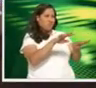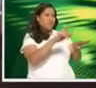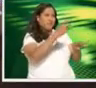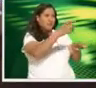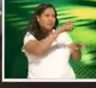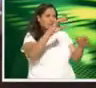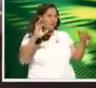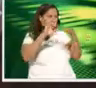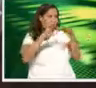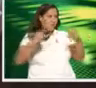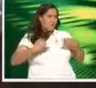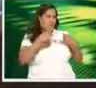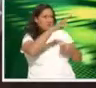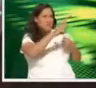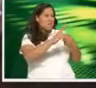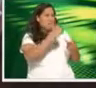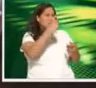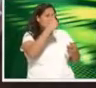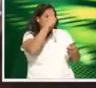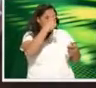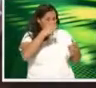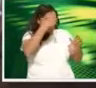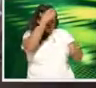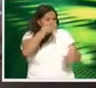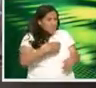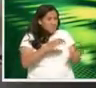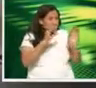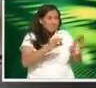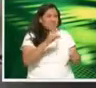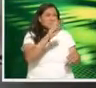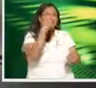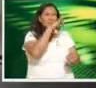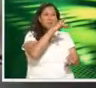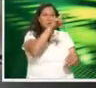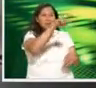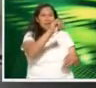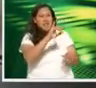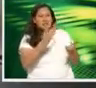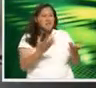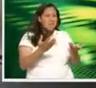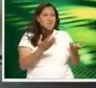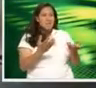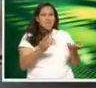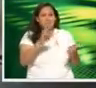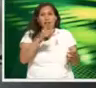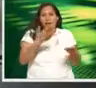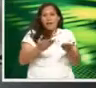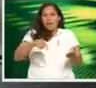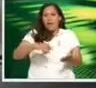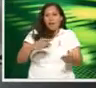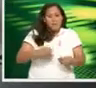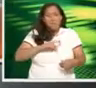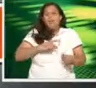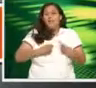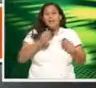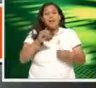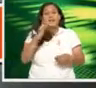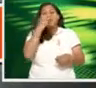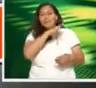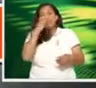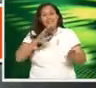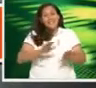jóvenes, crisis de identidad. Pero lo curioso y lo maravilloso es que estamos viviendo crisis de identidad a lo largo de la vida. Cada vez